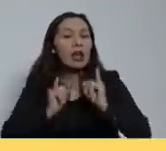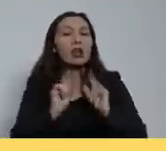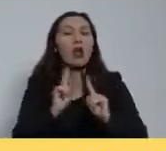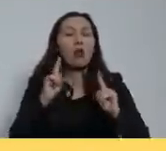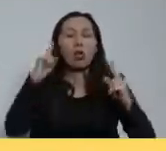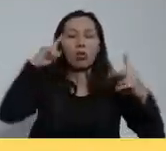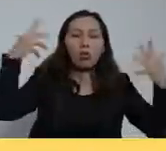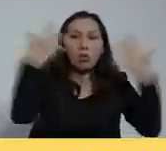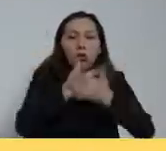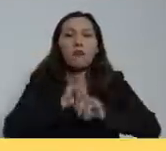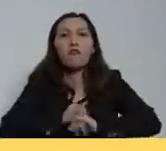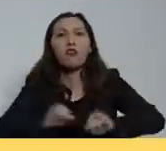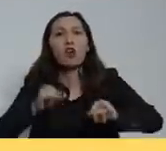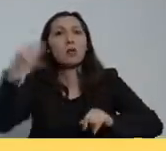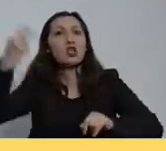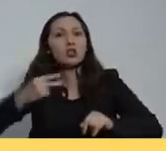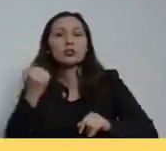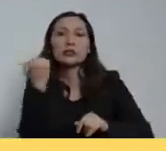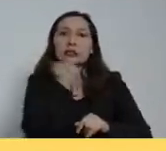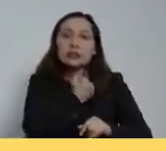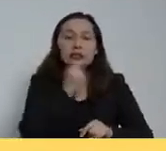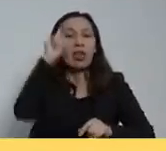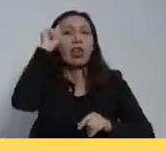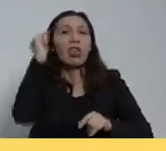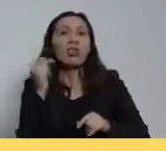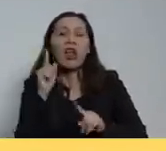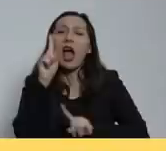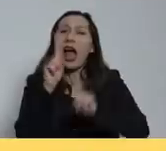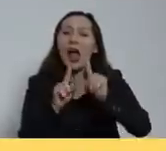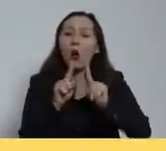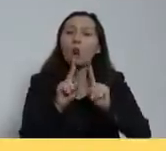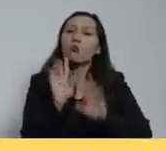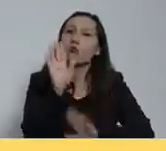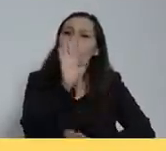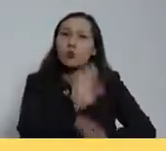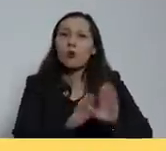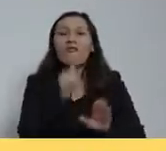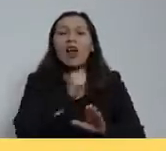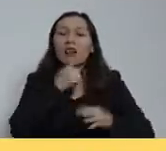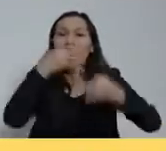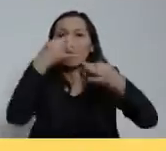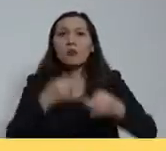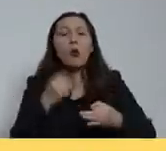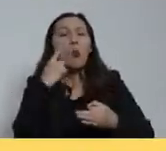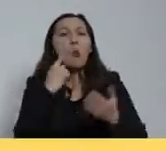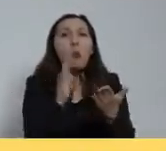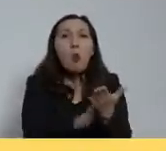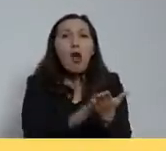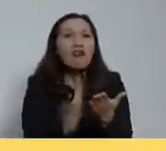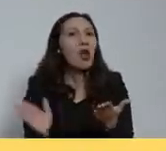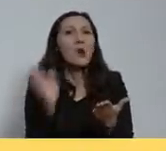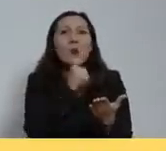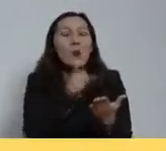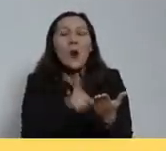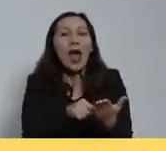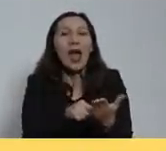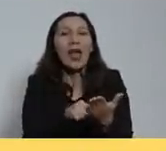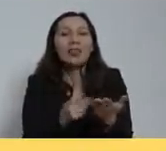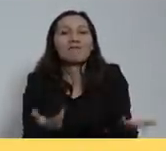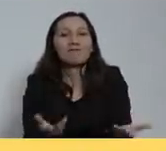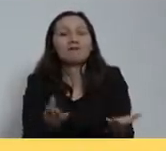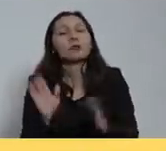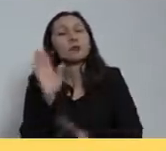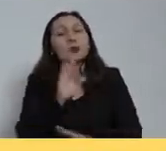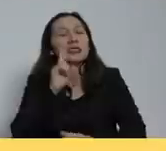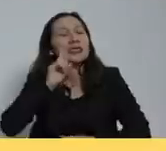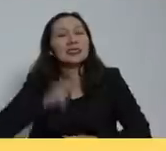no difundir noticias o iniciativas que no están bien evaluadas y que en definitiva